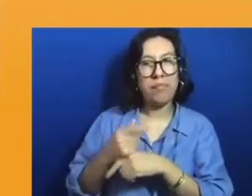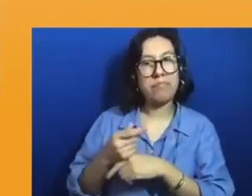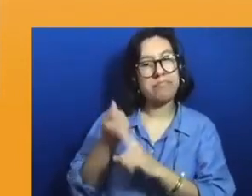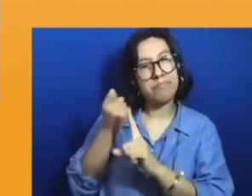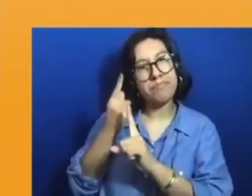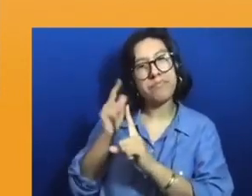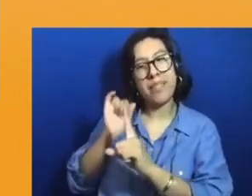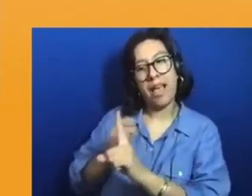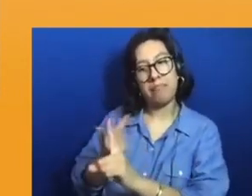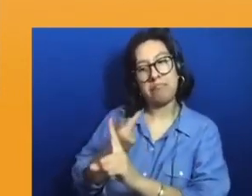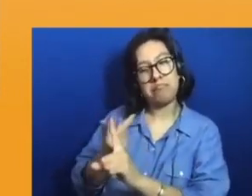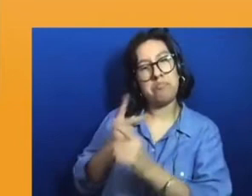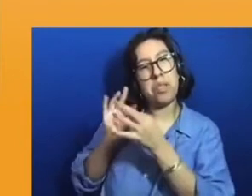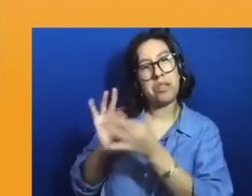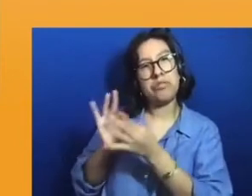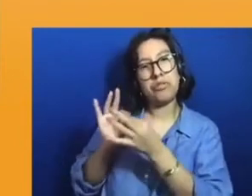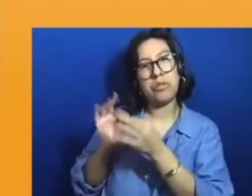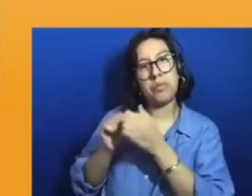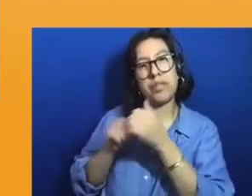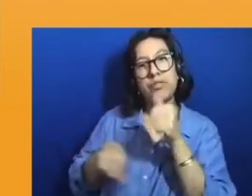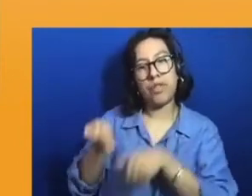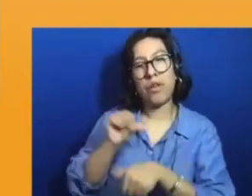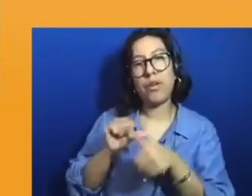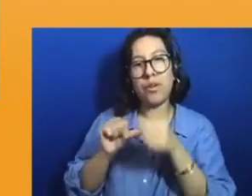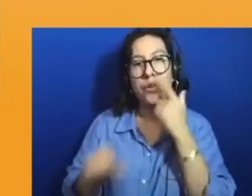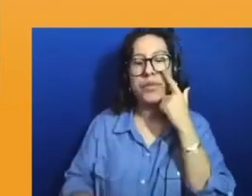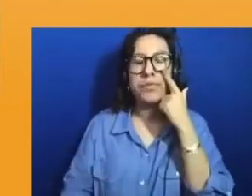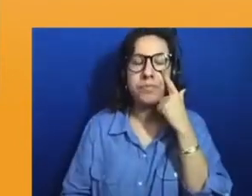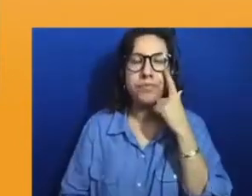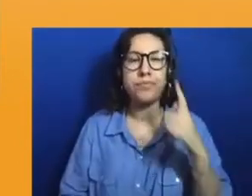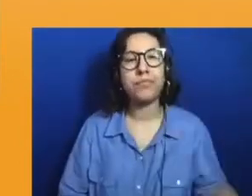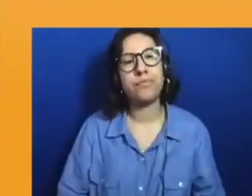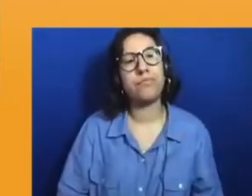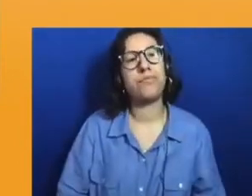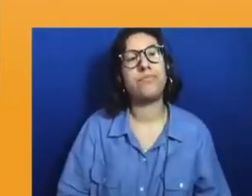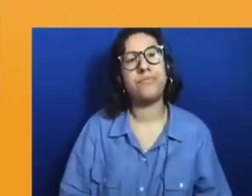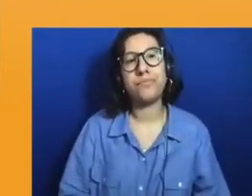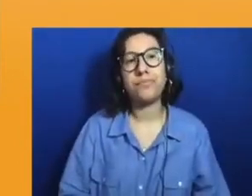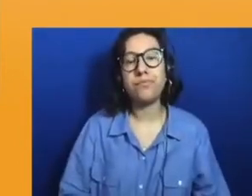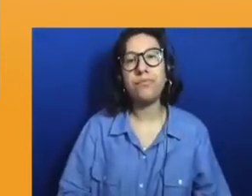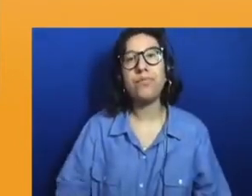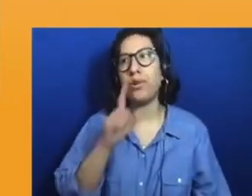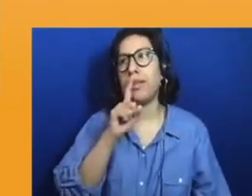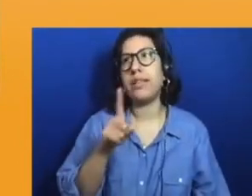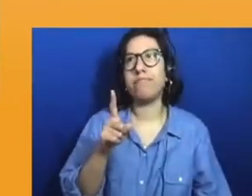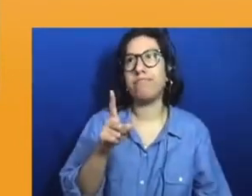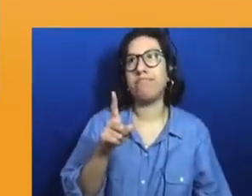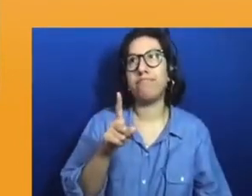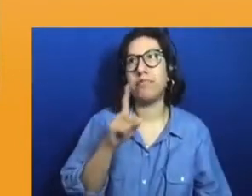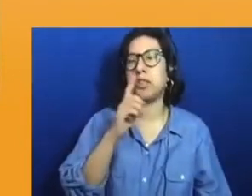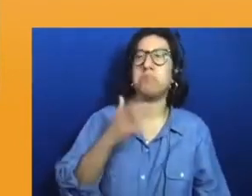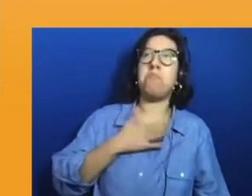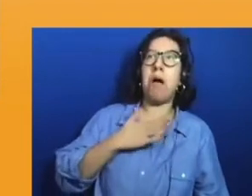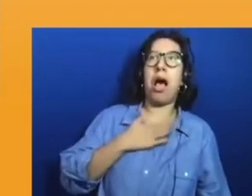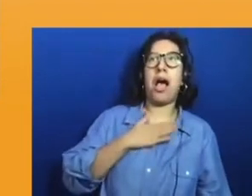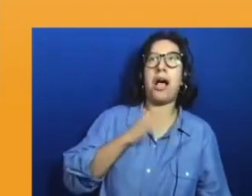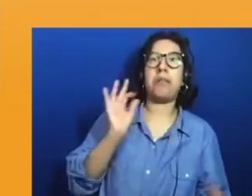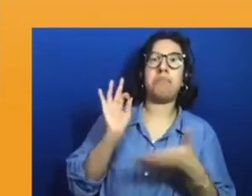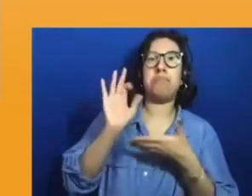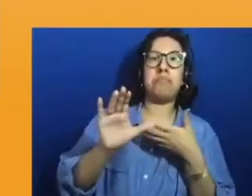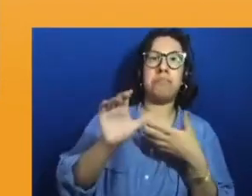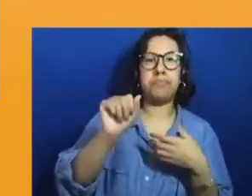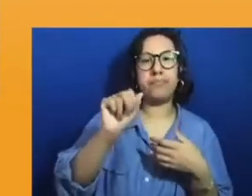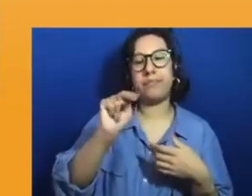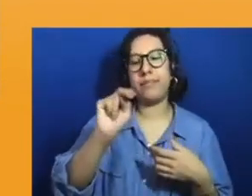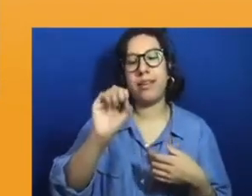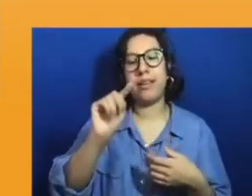más entendimiento dentro de esa relación. Eso es una anécdota nada más, yo me doy cuenta, pero